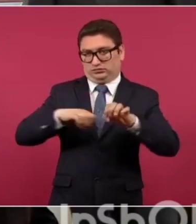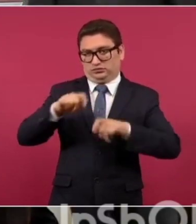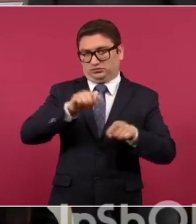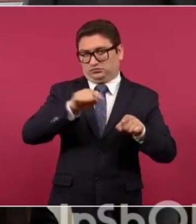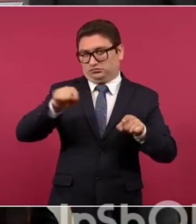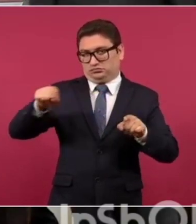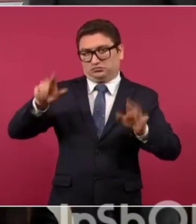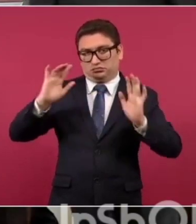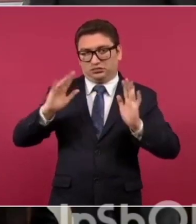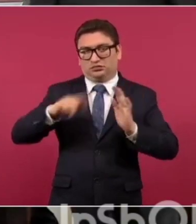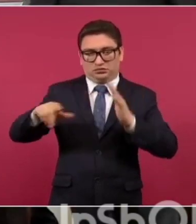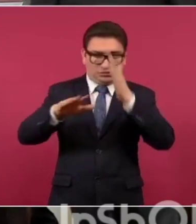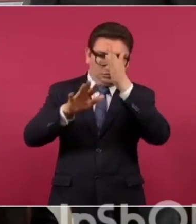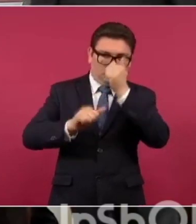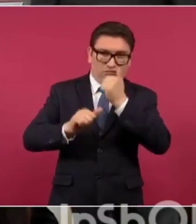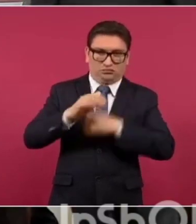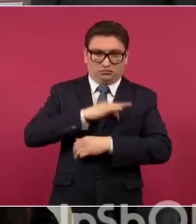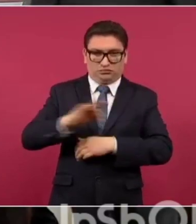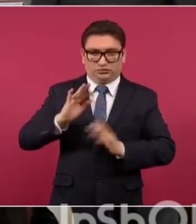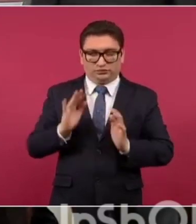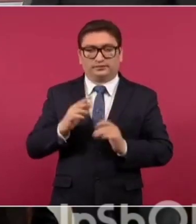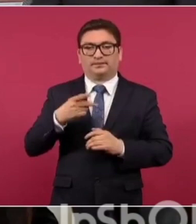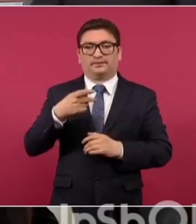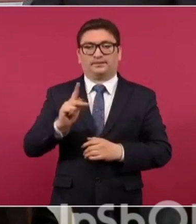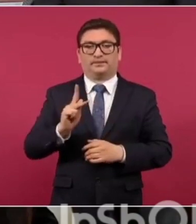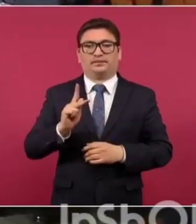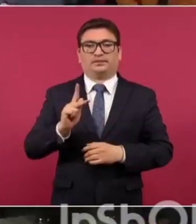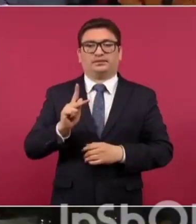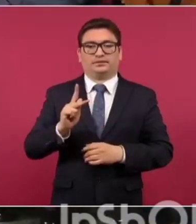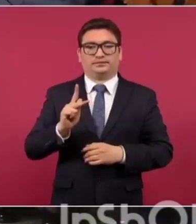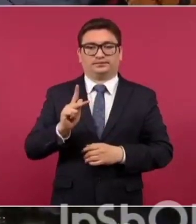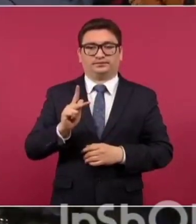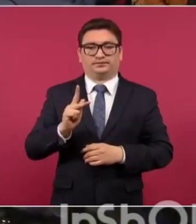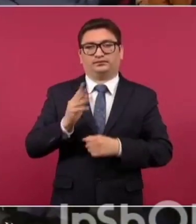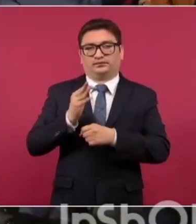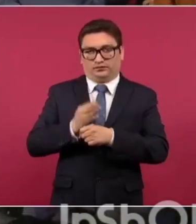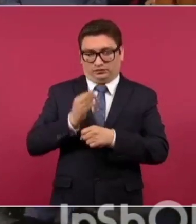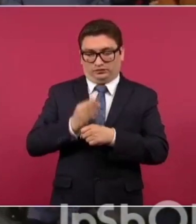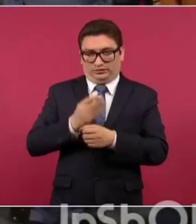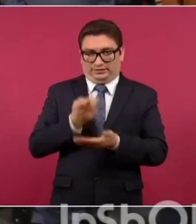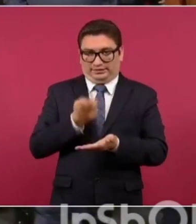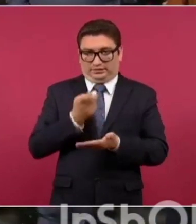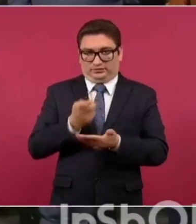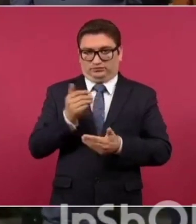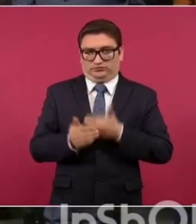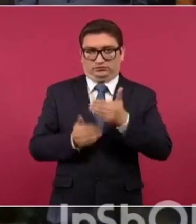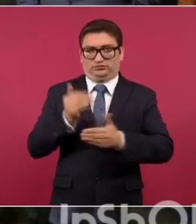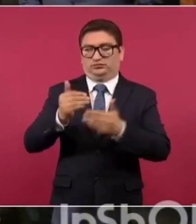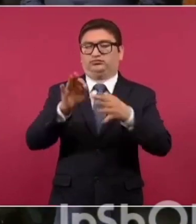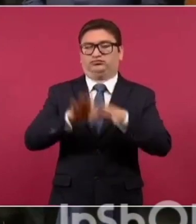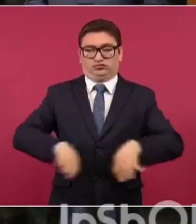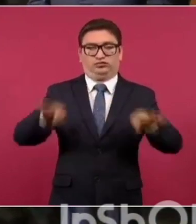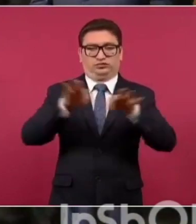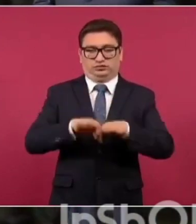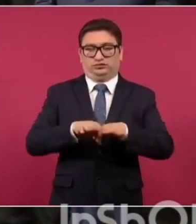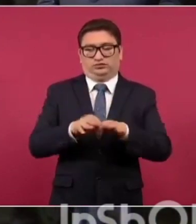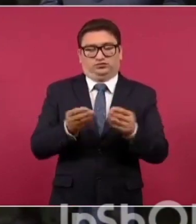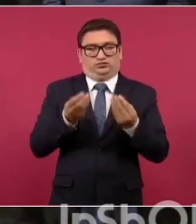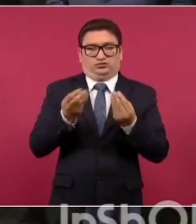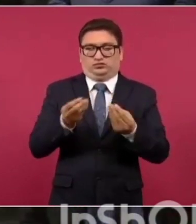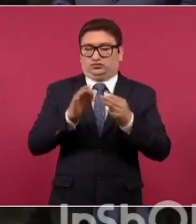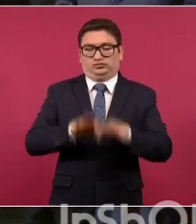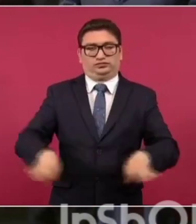logra un acuerdo, pero esto es un avance muy importante, muy